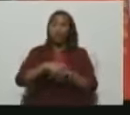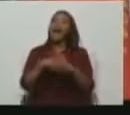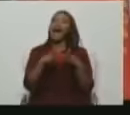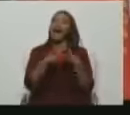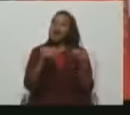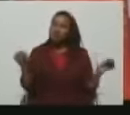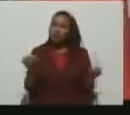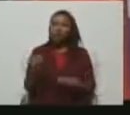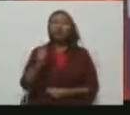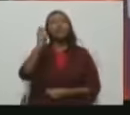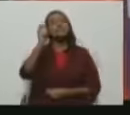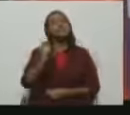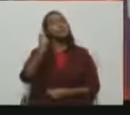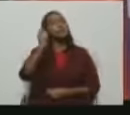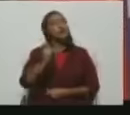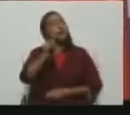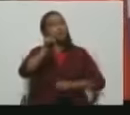diputadas,